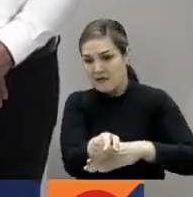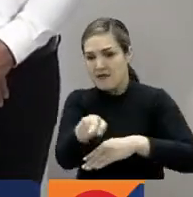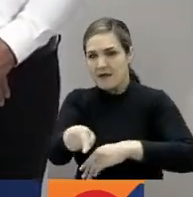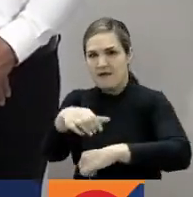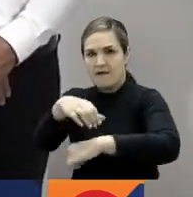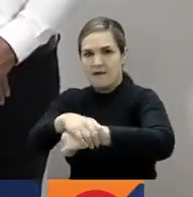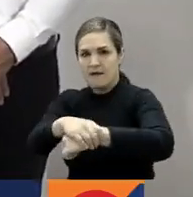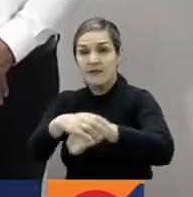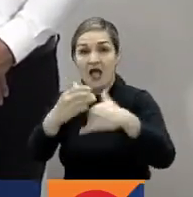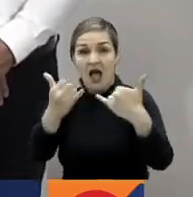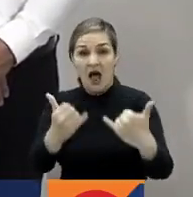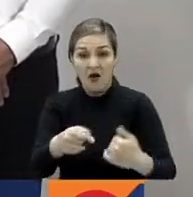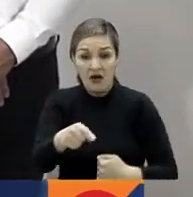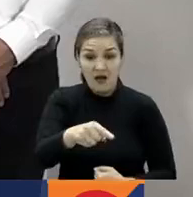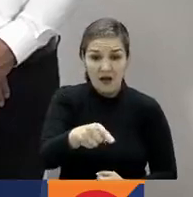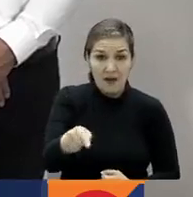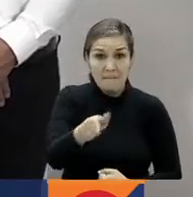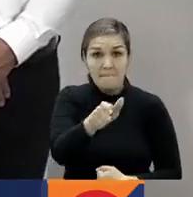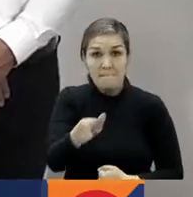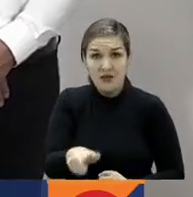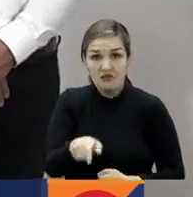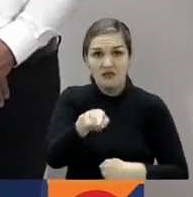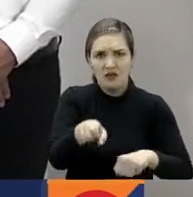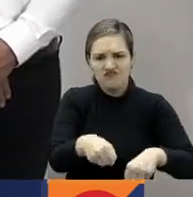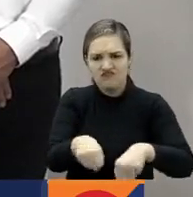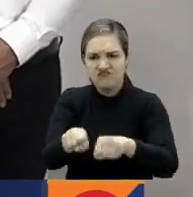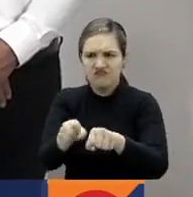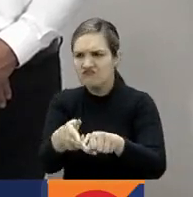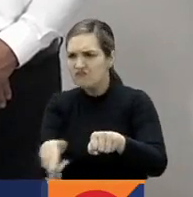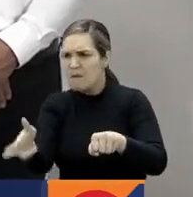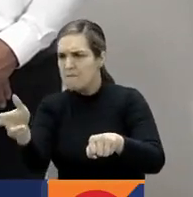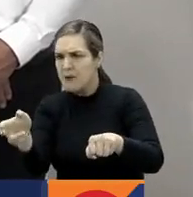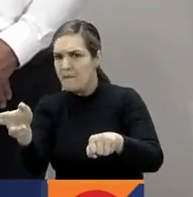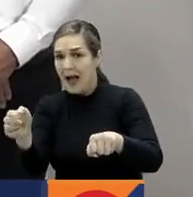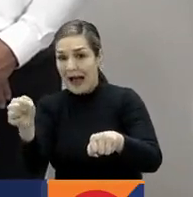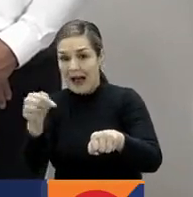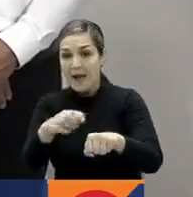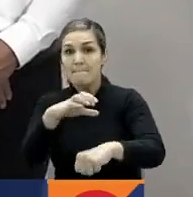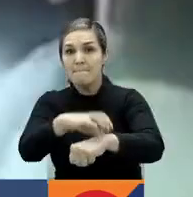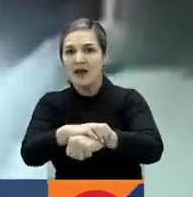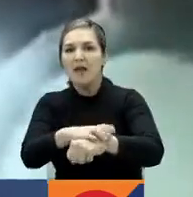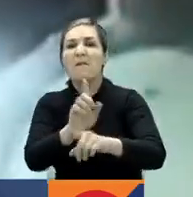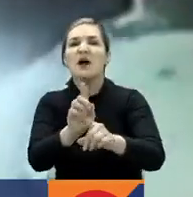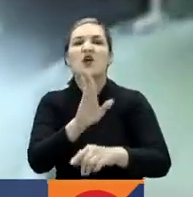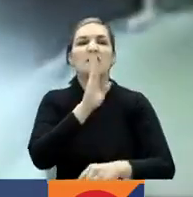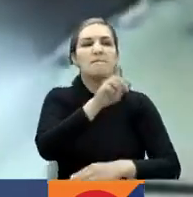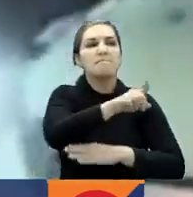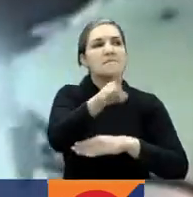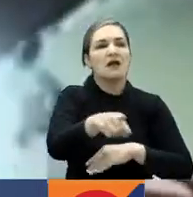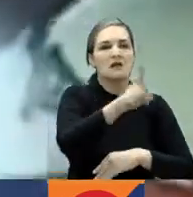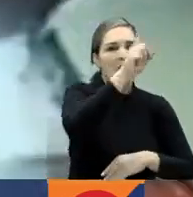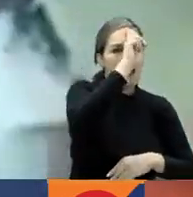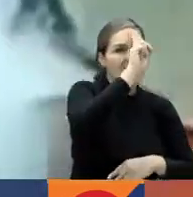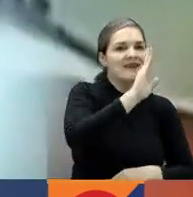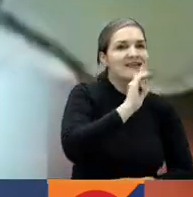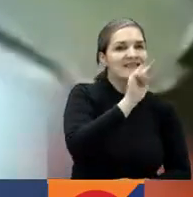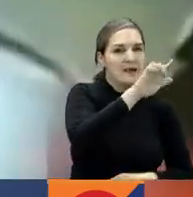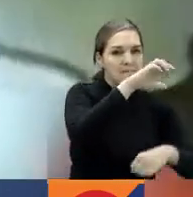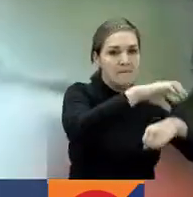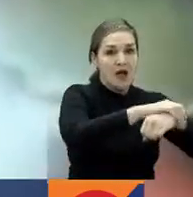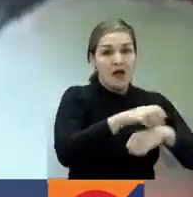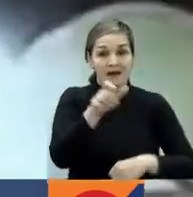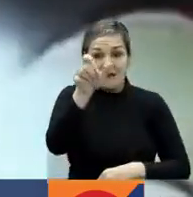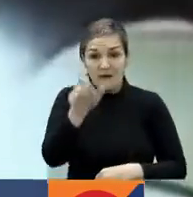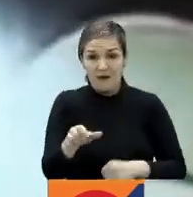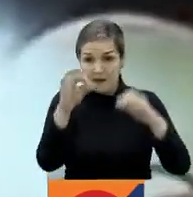solamente quiénes fueron los que cometieron este hecho, sino quiénes fueron los determinadores. Hasta el momento se conoce que el posible sicario